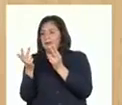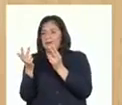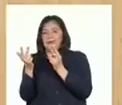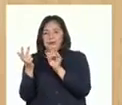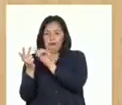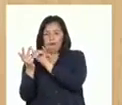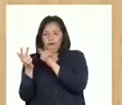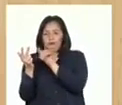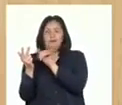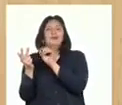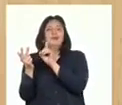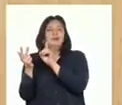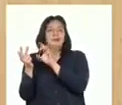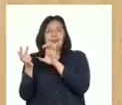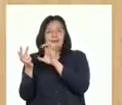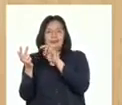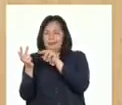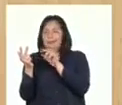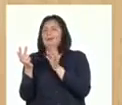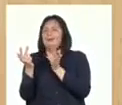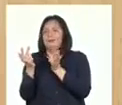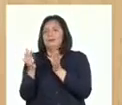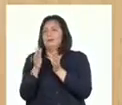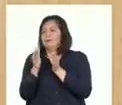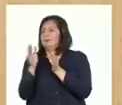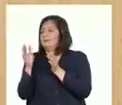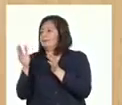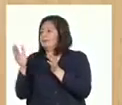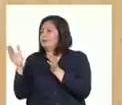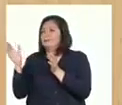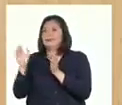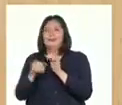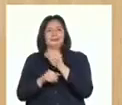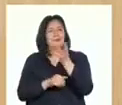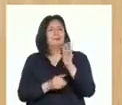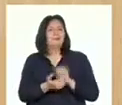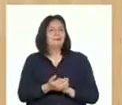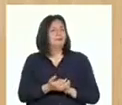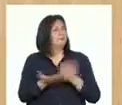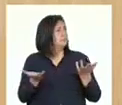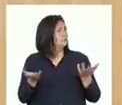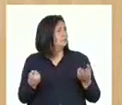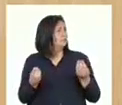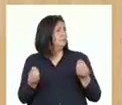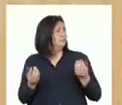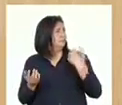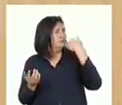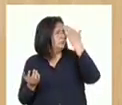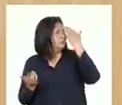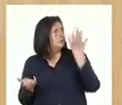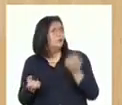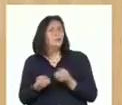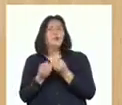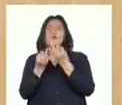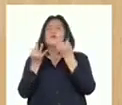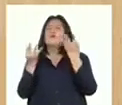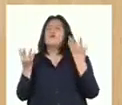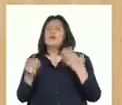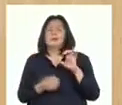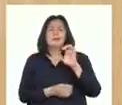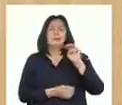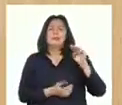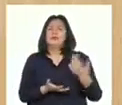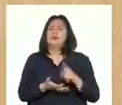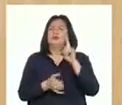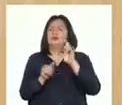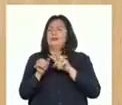hay otro centímetro de distancia y así sucesivamente. ¿Cómo podemos saber cuántos centímetros tiene